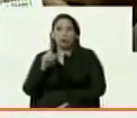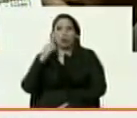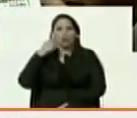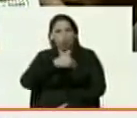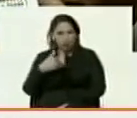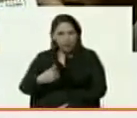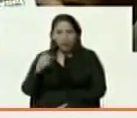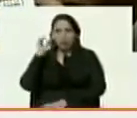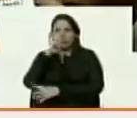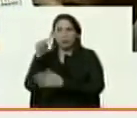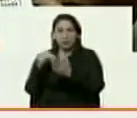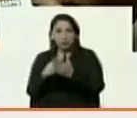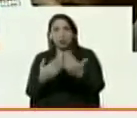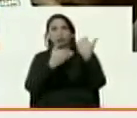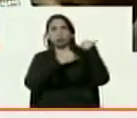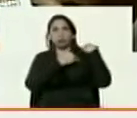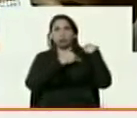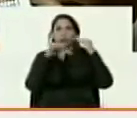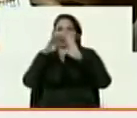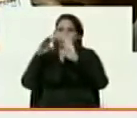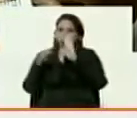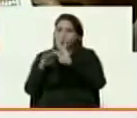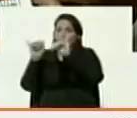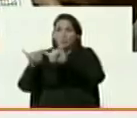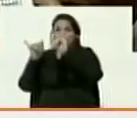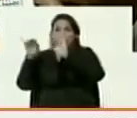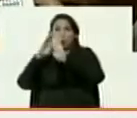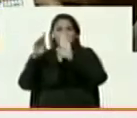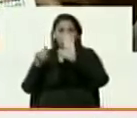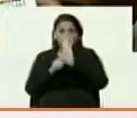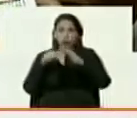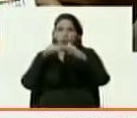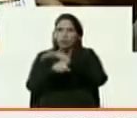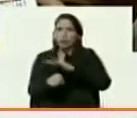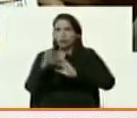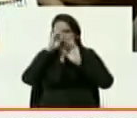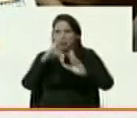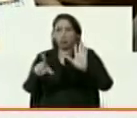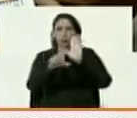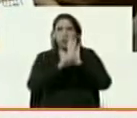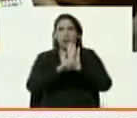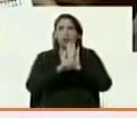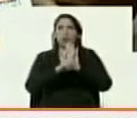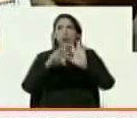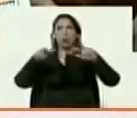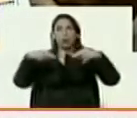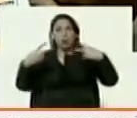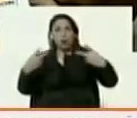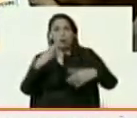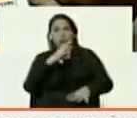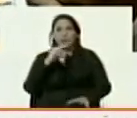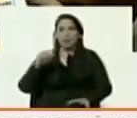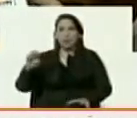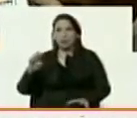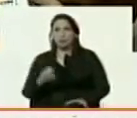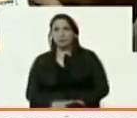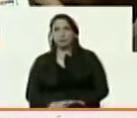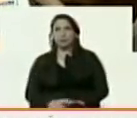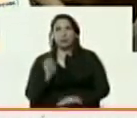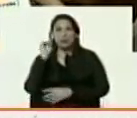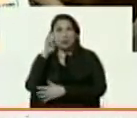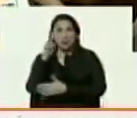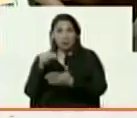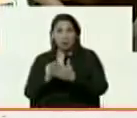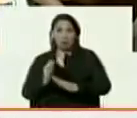con su responsabilidad constitucional de tener un nuevo CNE. Si la Asamblea